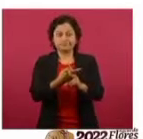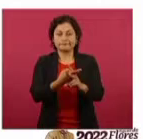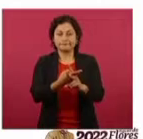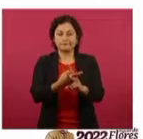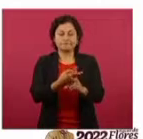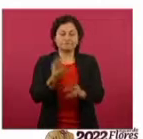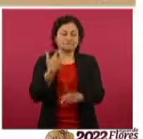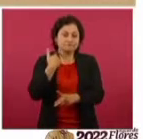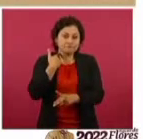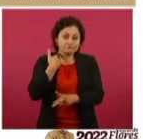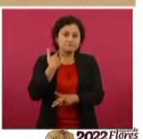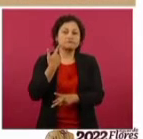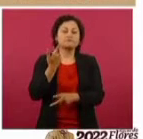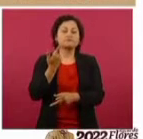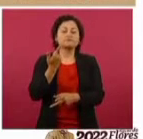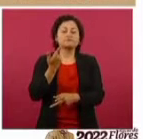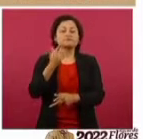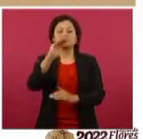disminuye